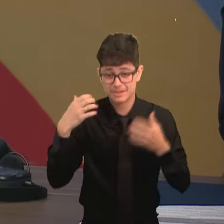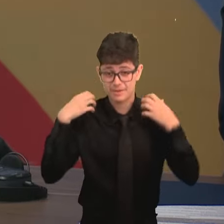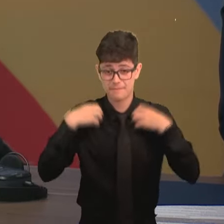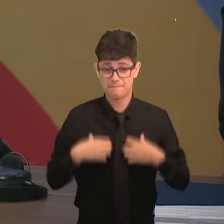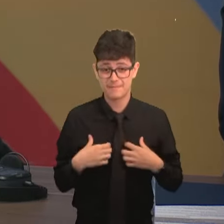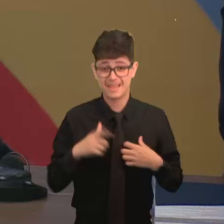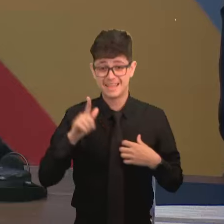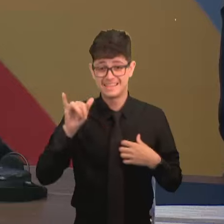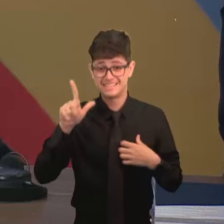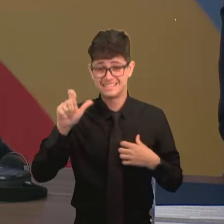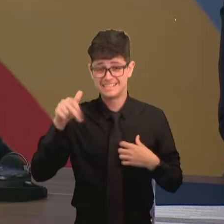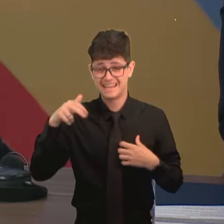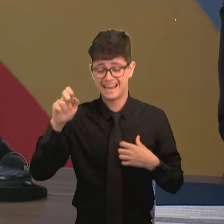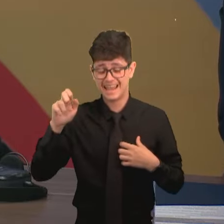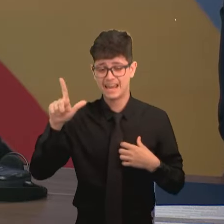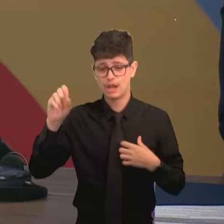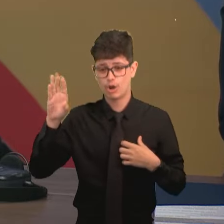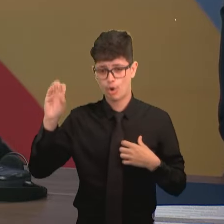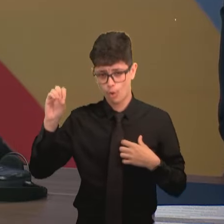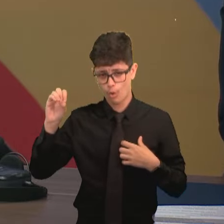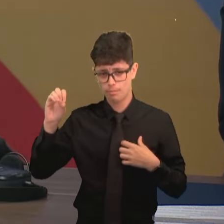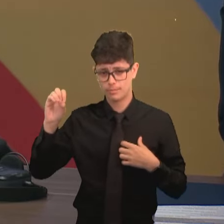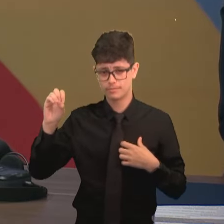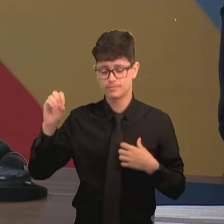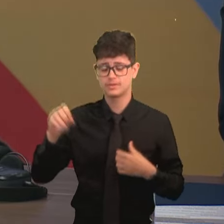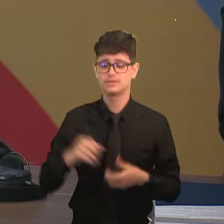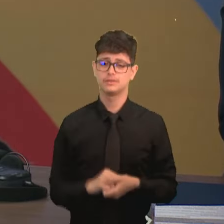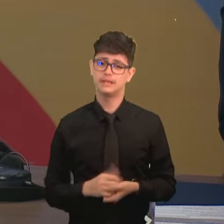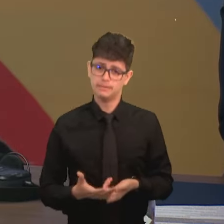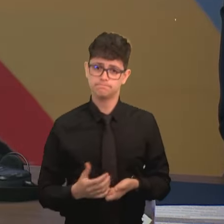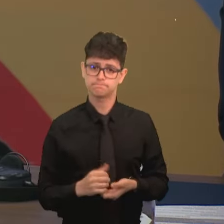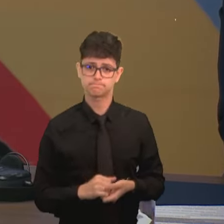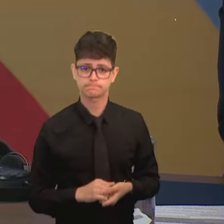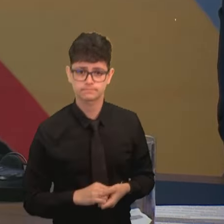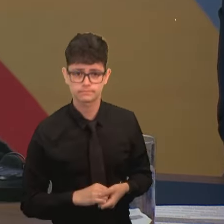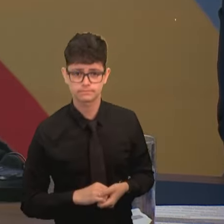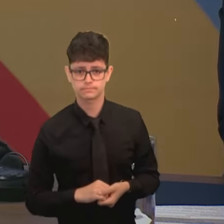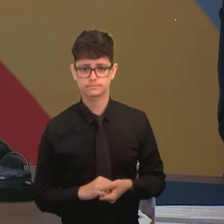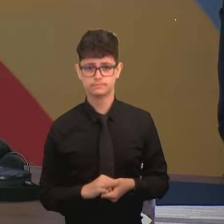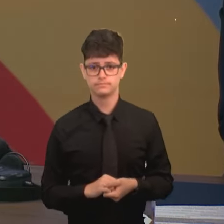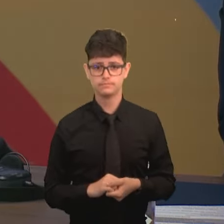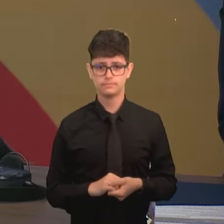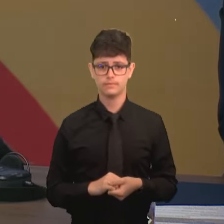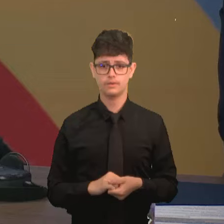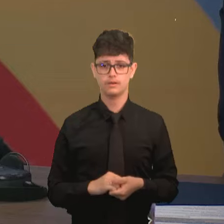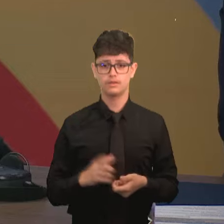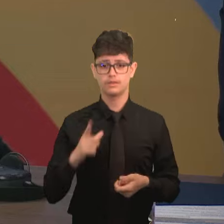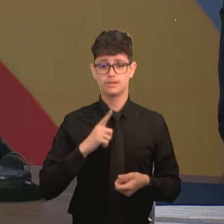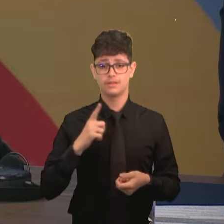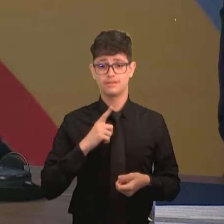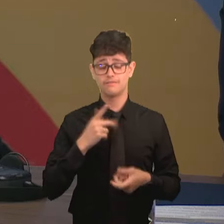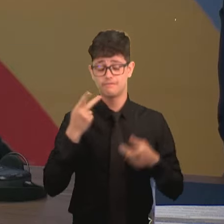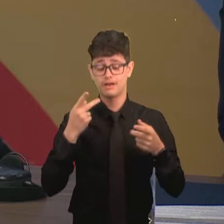especialmente ministra Edilene Lobo, que habló muy bien en el inicio y trajo reflexiones muy importantes sobre derecho